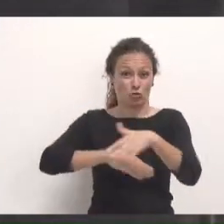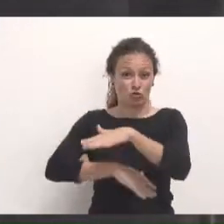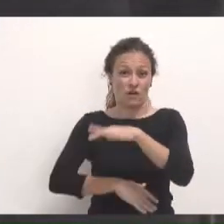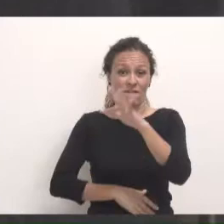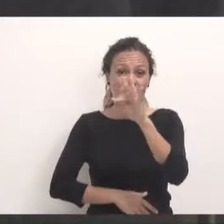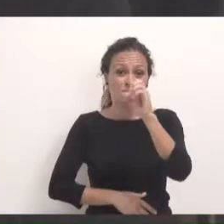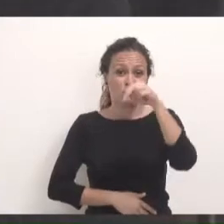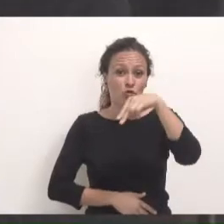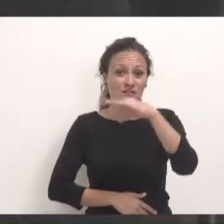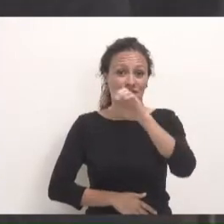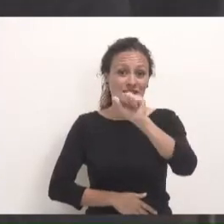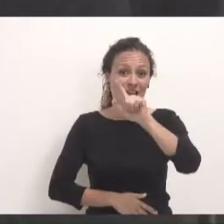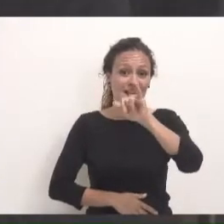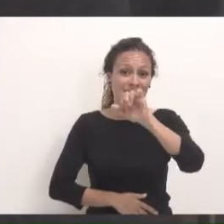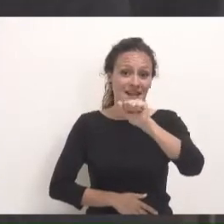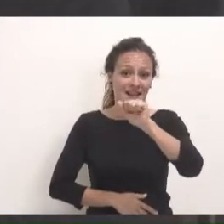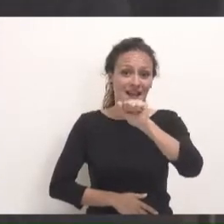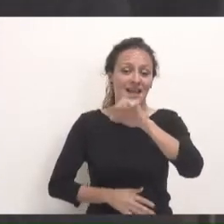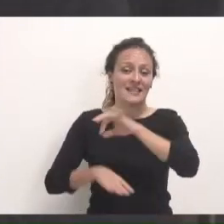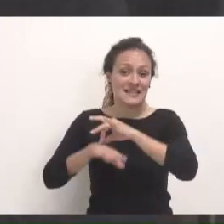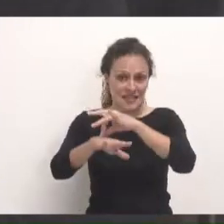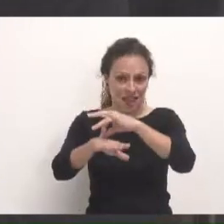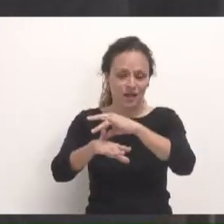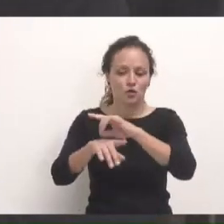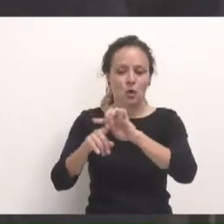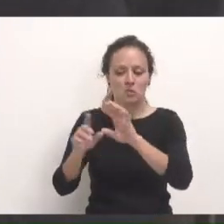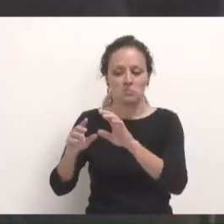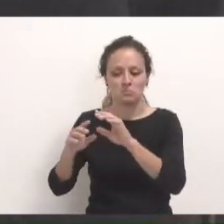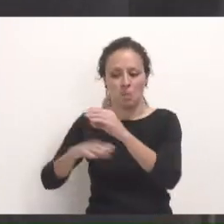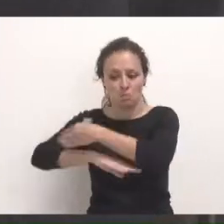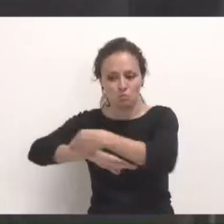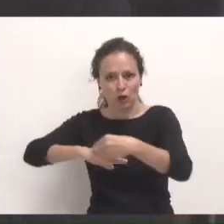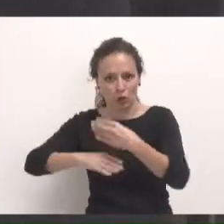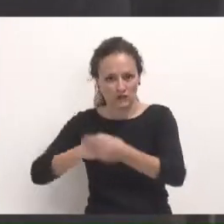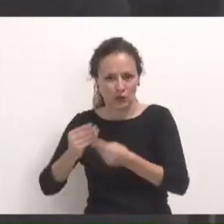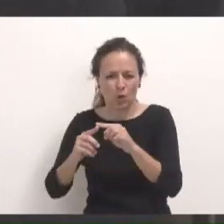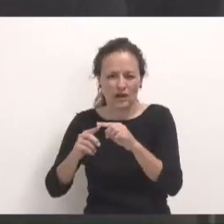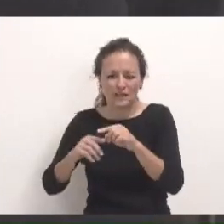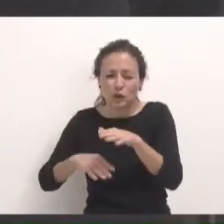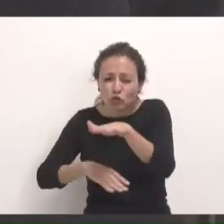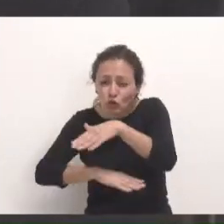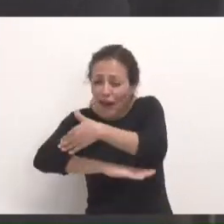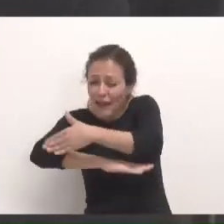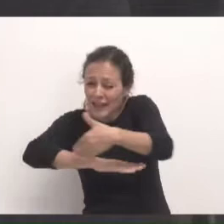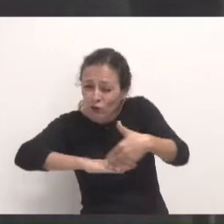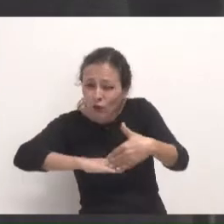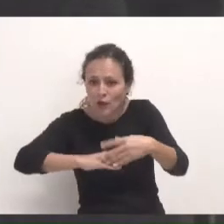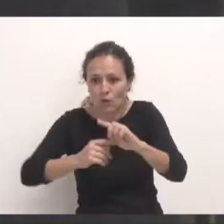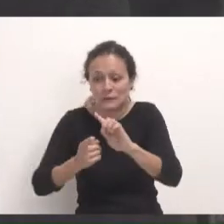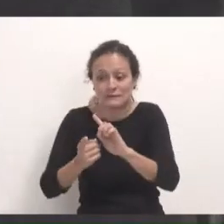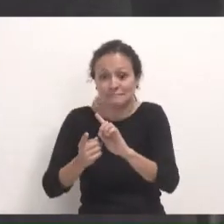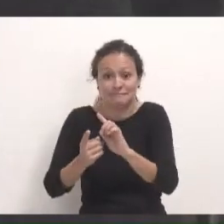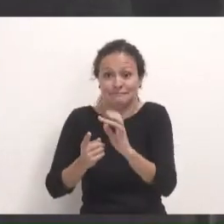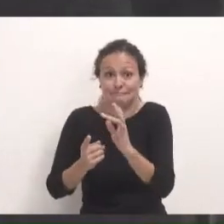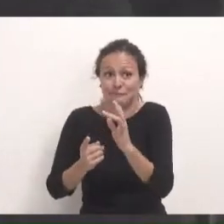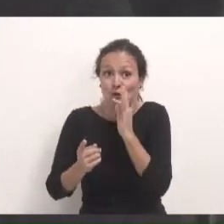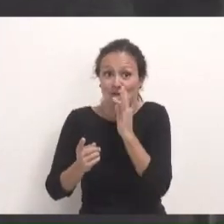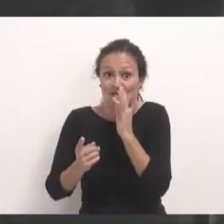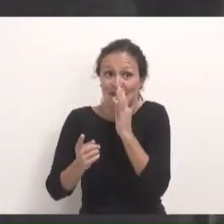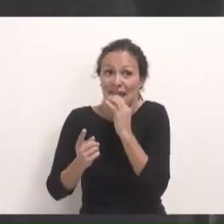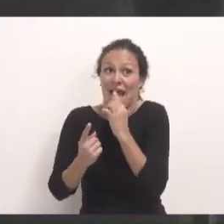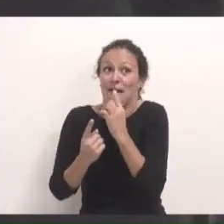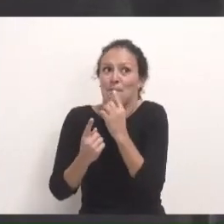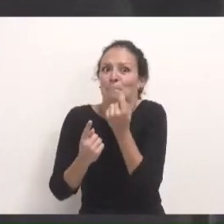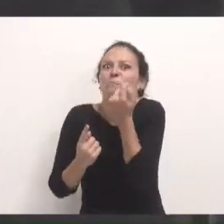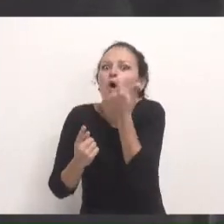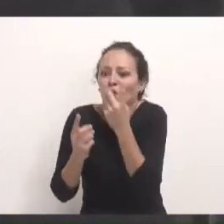Fonsalía, en Guía Isora, una de las pocos tramos de litoral no transformado por la acción humana que nos van quedando en Tenerife, quitando,